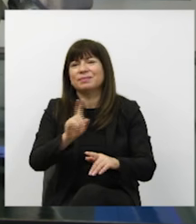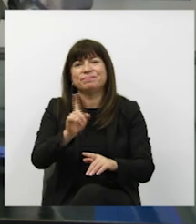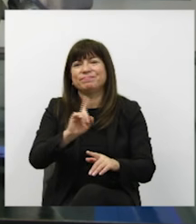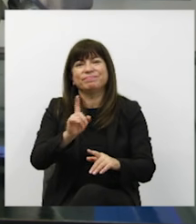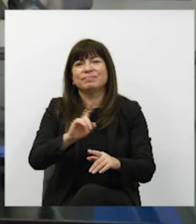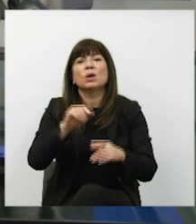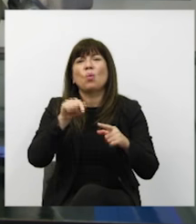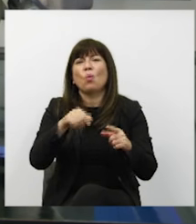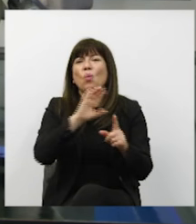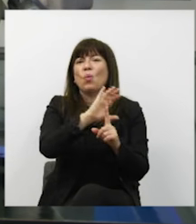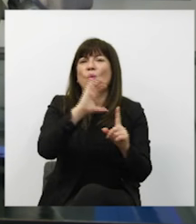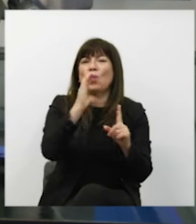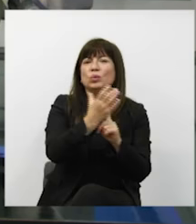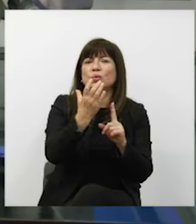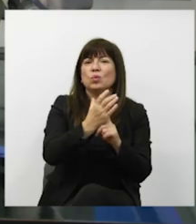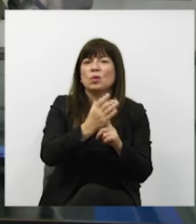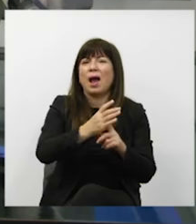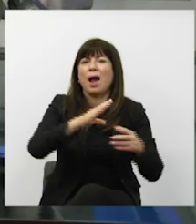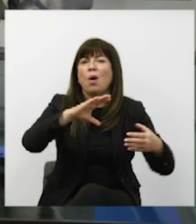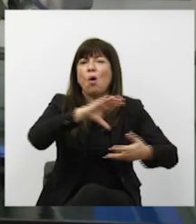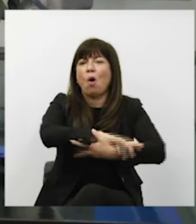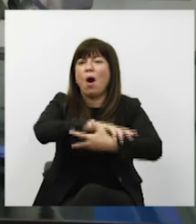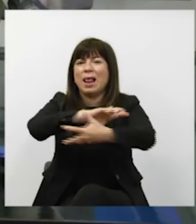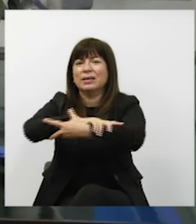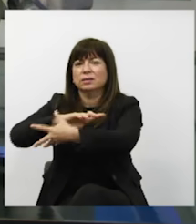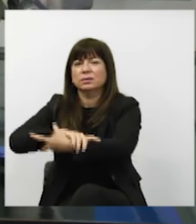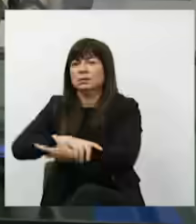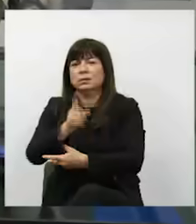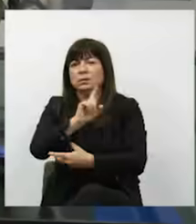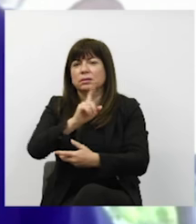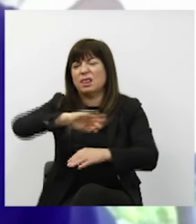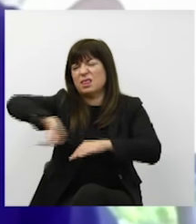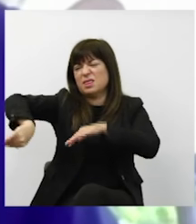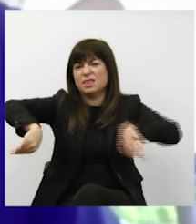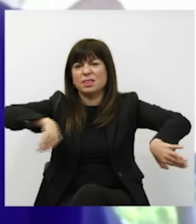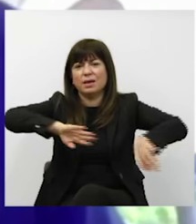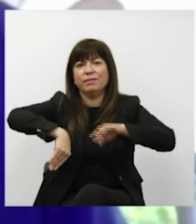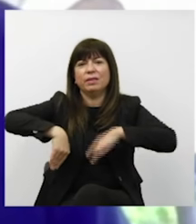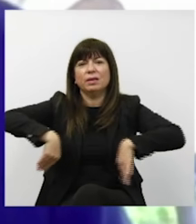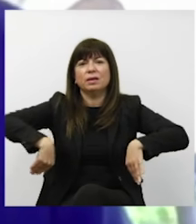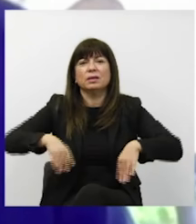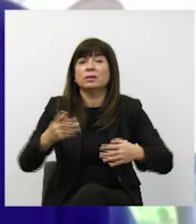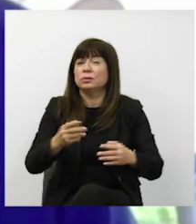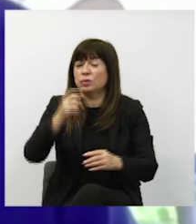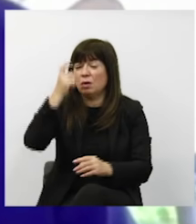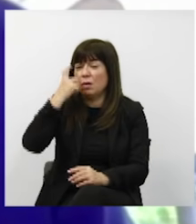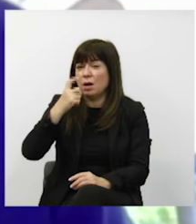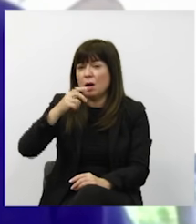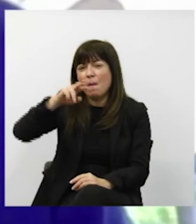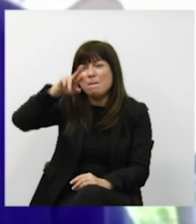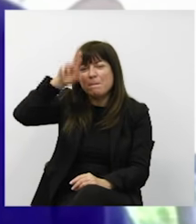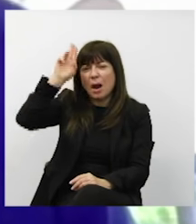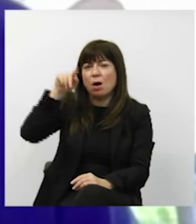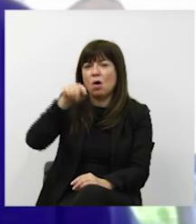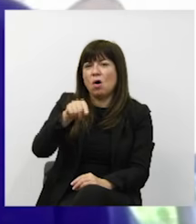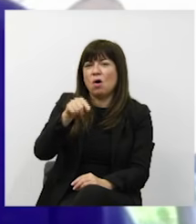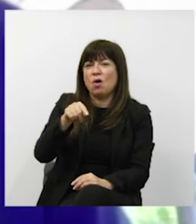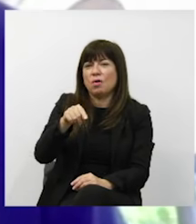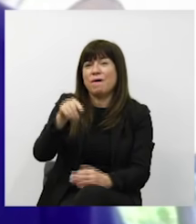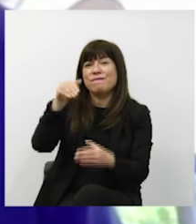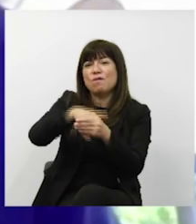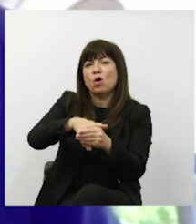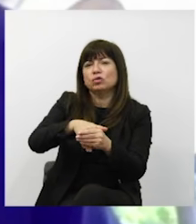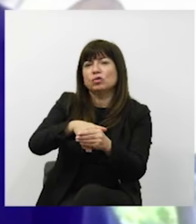cultura de coalicionarse, sino más bien de dividirse. Esto creo yo que se ha empeorado con el voto